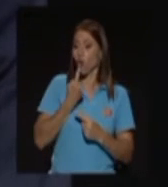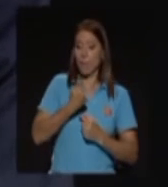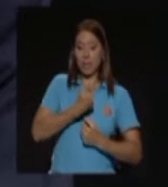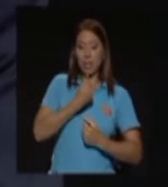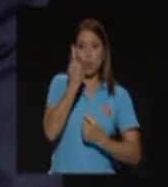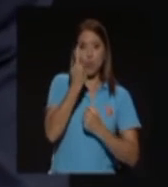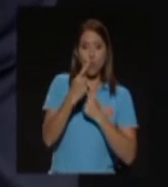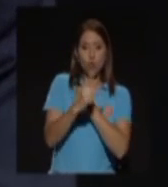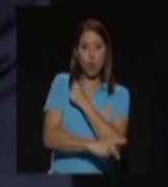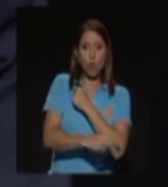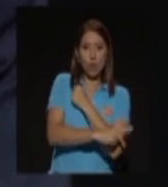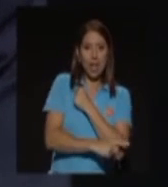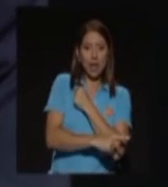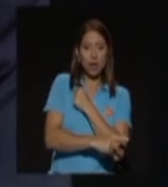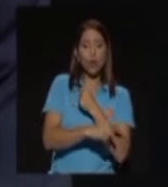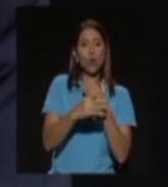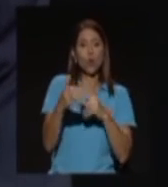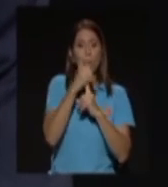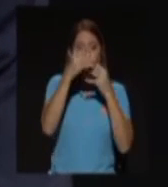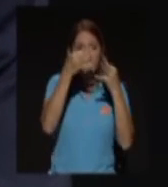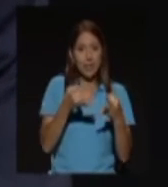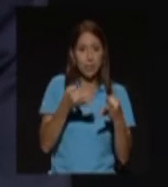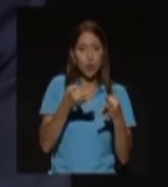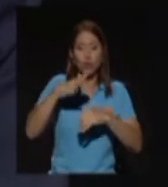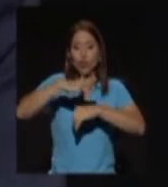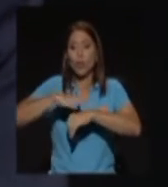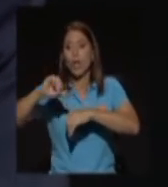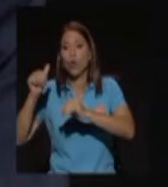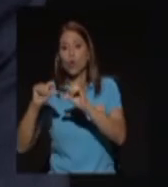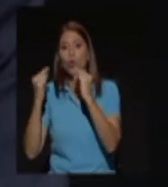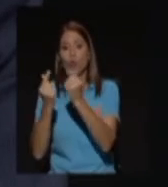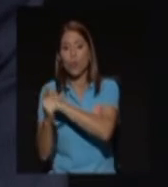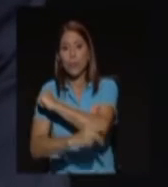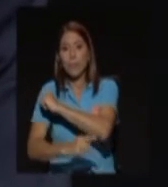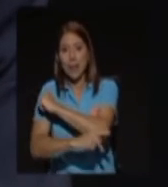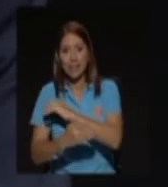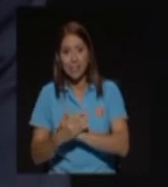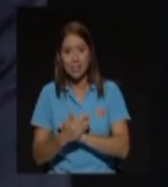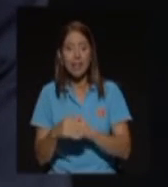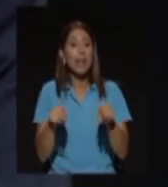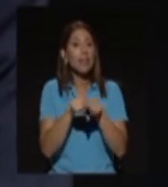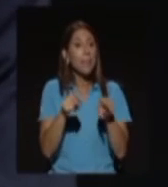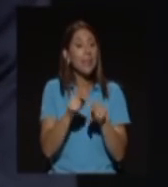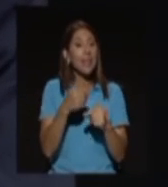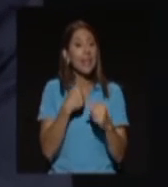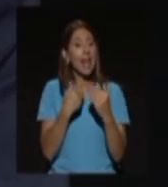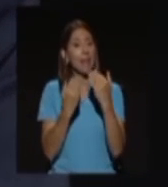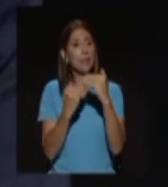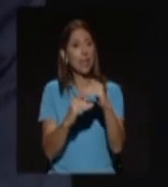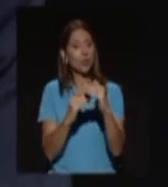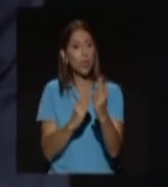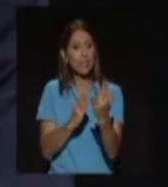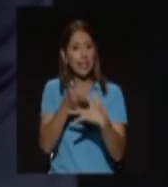de un gobierno a otro conjunto de países. También tenía limitaciones de acceso. No